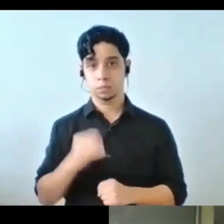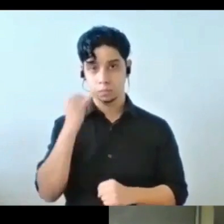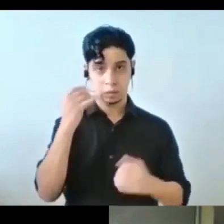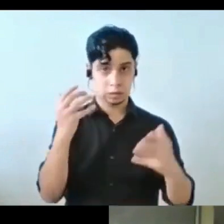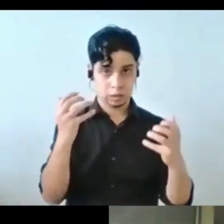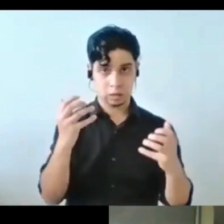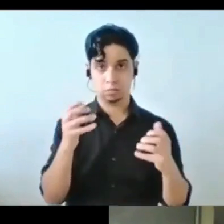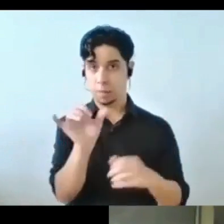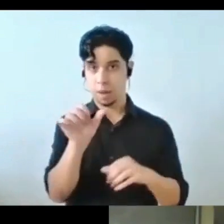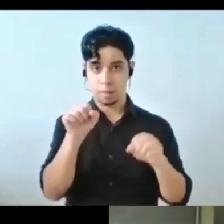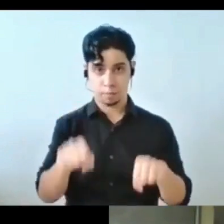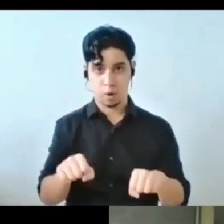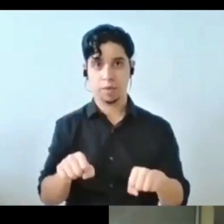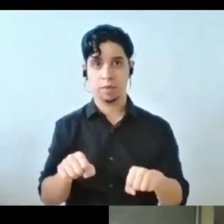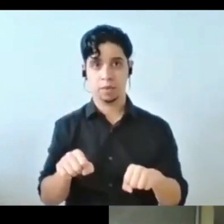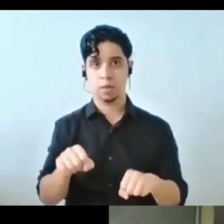puede pasar por